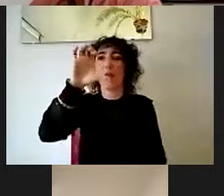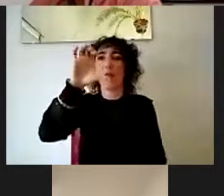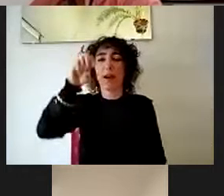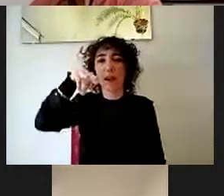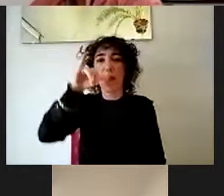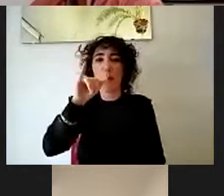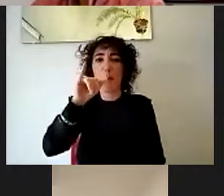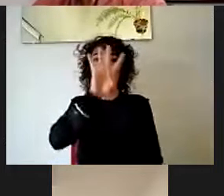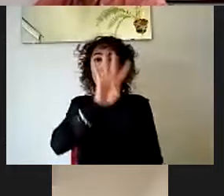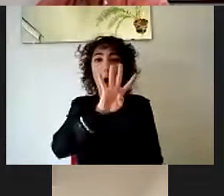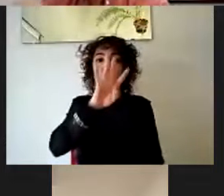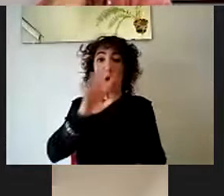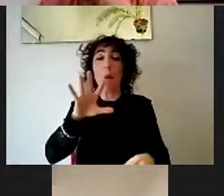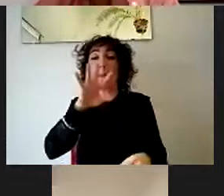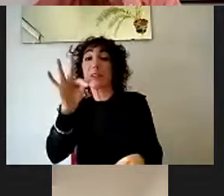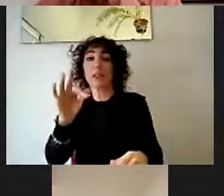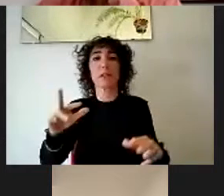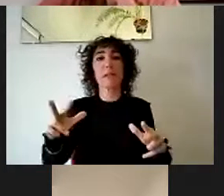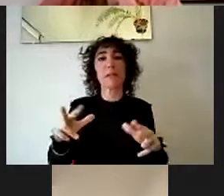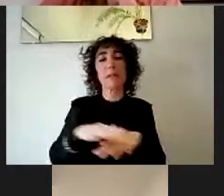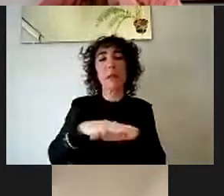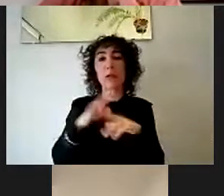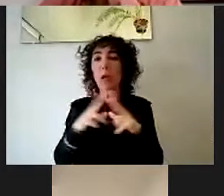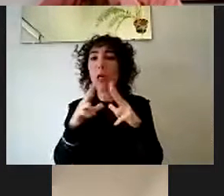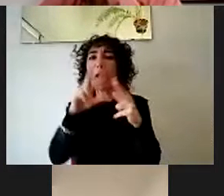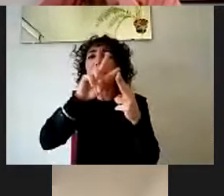Redmi 4, Redes Sociales, pero no sé. ¿Eh?